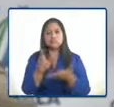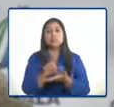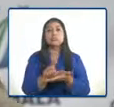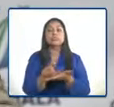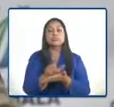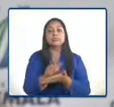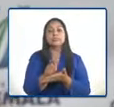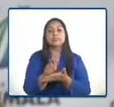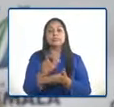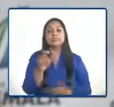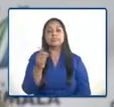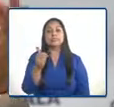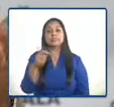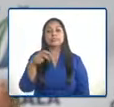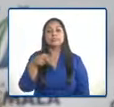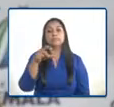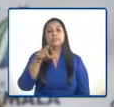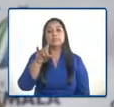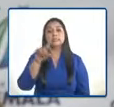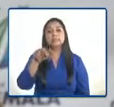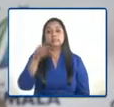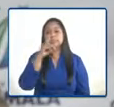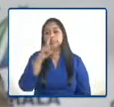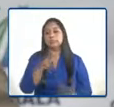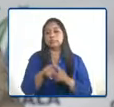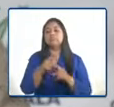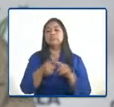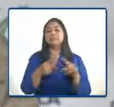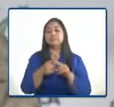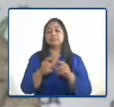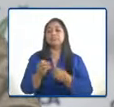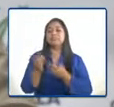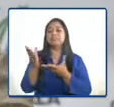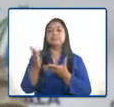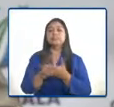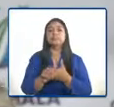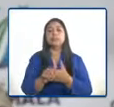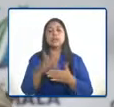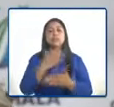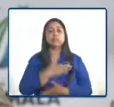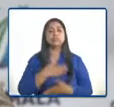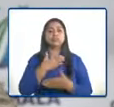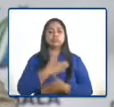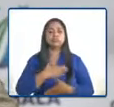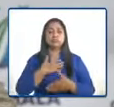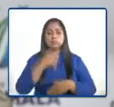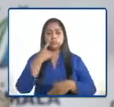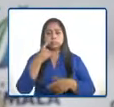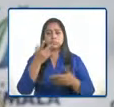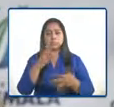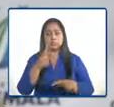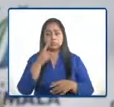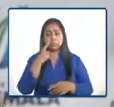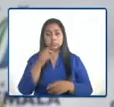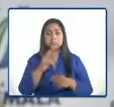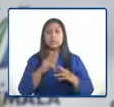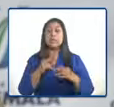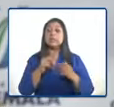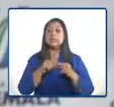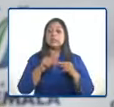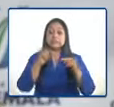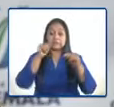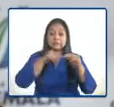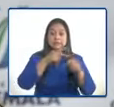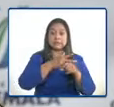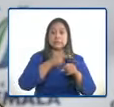poder compartir. Así que estamos muy satisfechos con ello. Les hablaba acerca de la ruta de Quetzaltenango y vamos